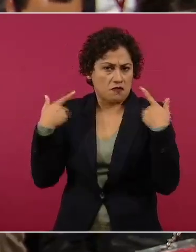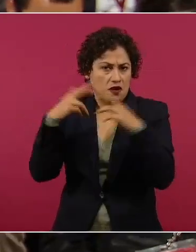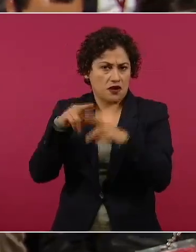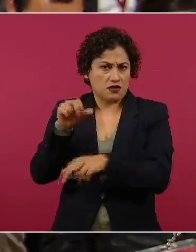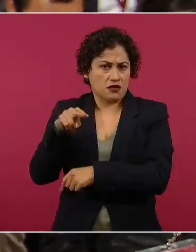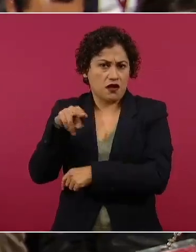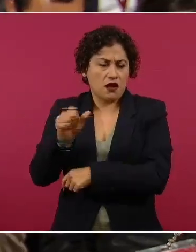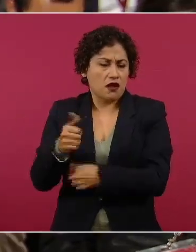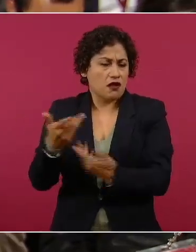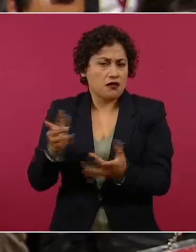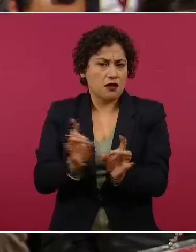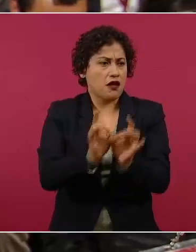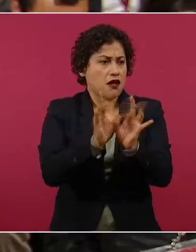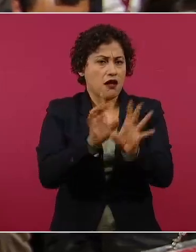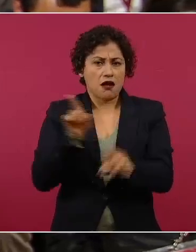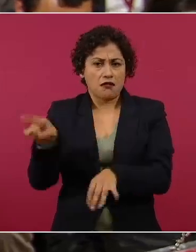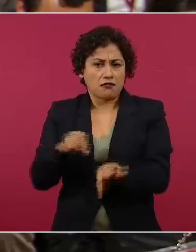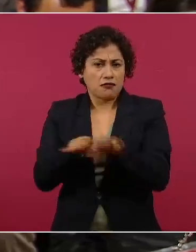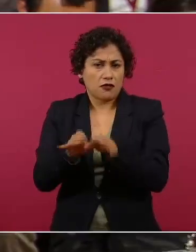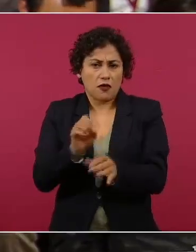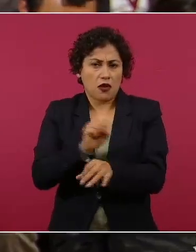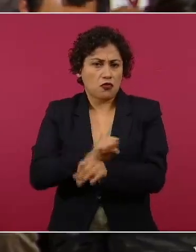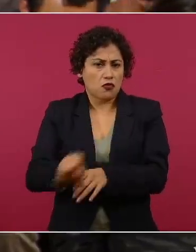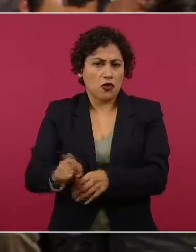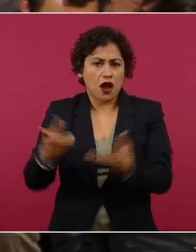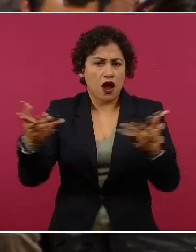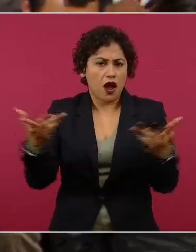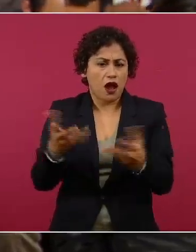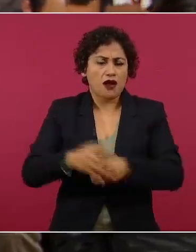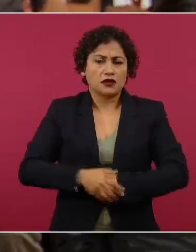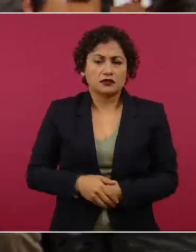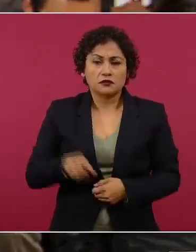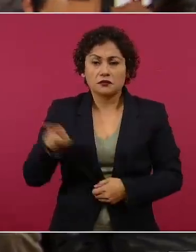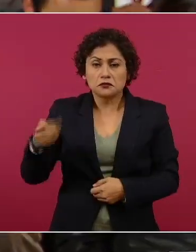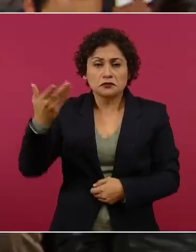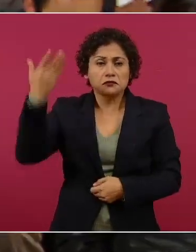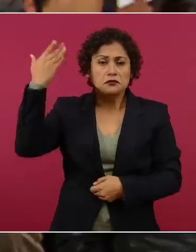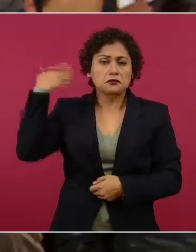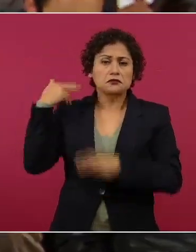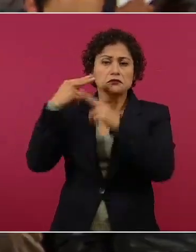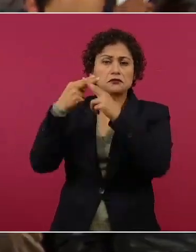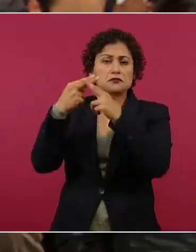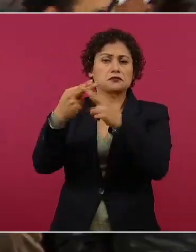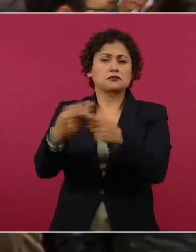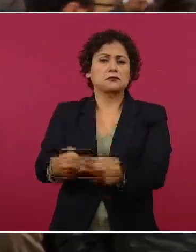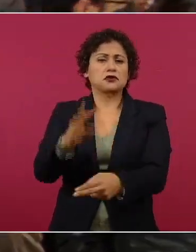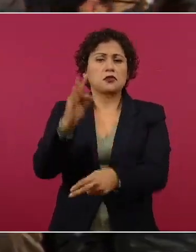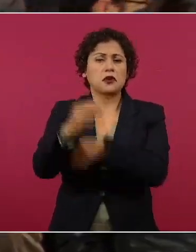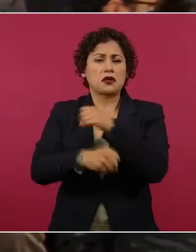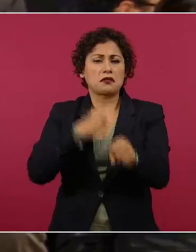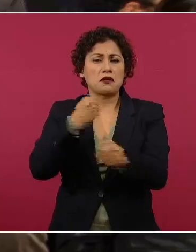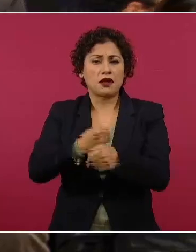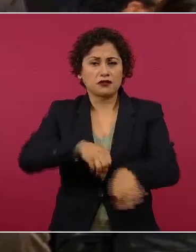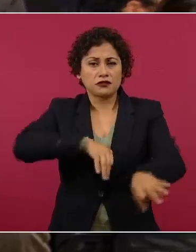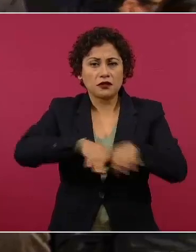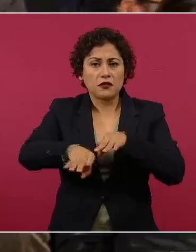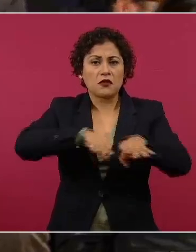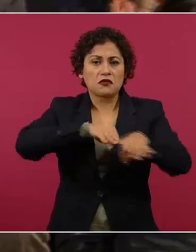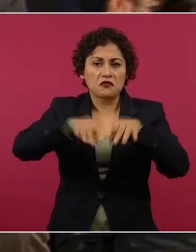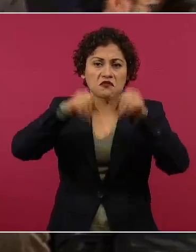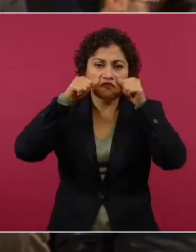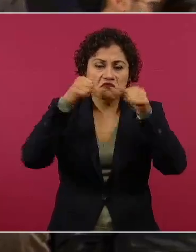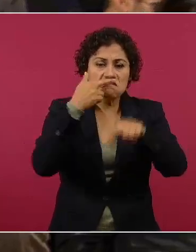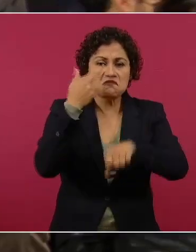solamente hacía su trabajo, como lo ha hecho con miles de alumnos en casi 40 años de esfuerzo y comprometido y